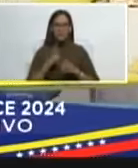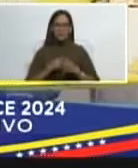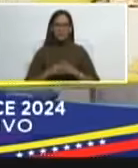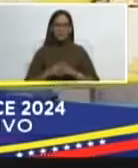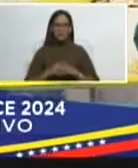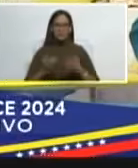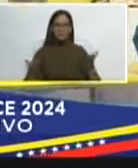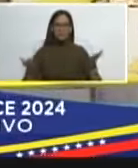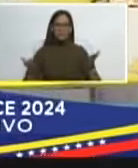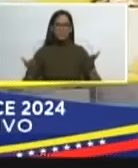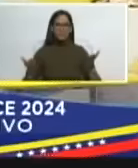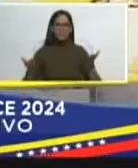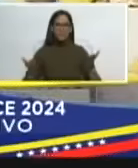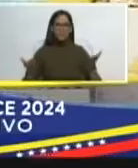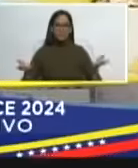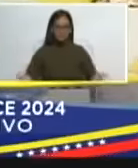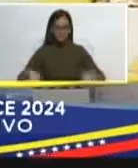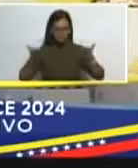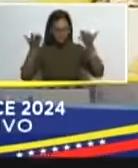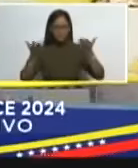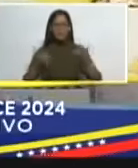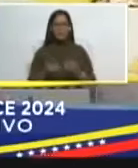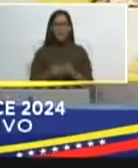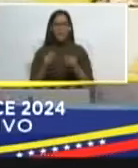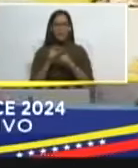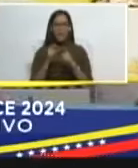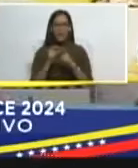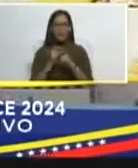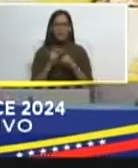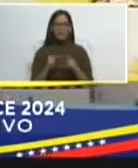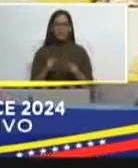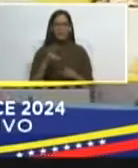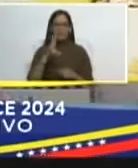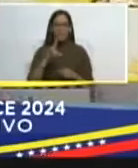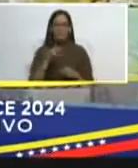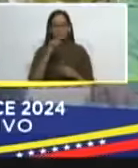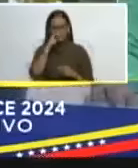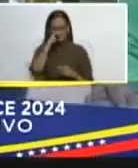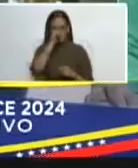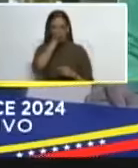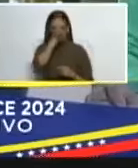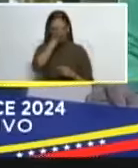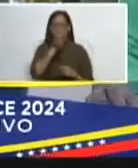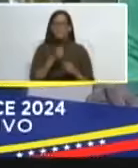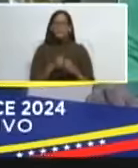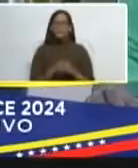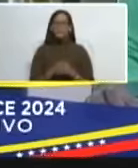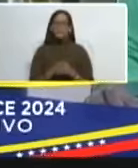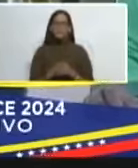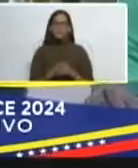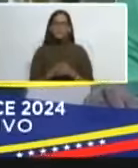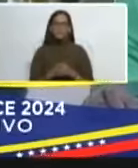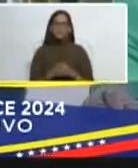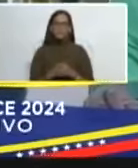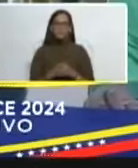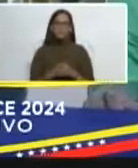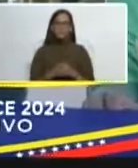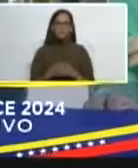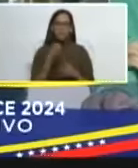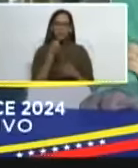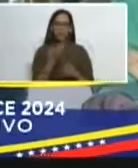¿Ah? Bueno, bueno, adelante, pues le doy la palabra a ustedes tres. Vamos, conversadito. Bueno, presidente, este ha de ser por lo menos